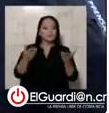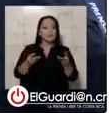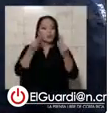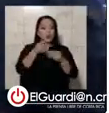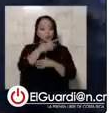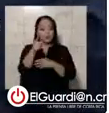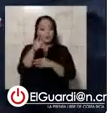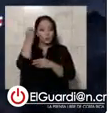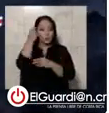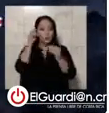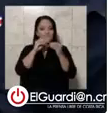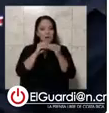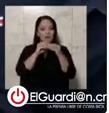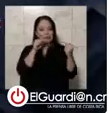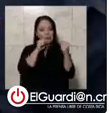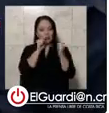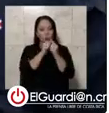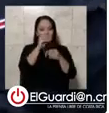más roce con los diputados.